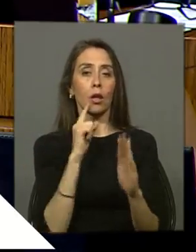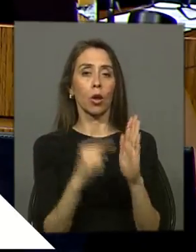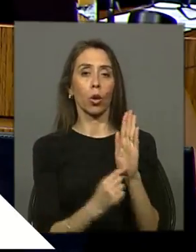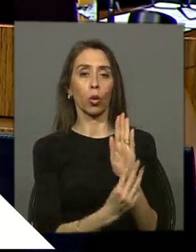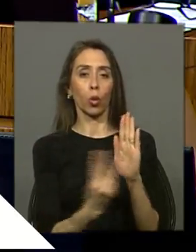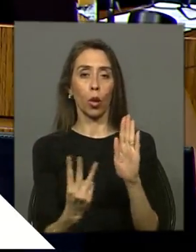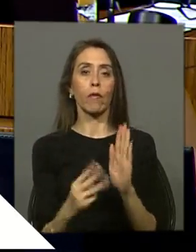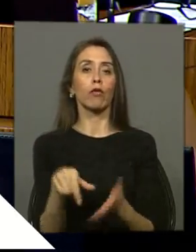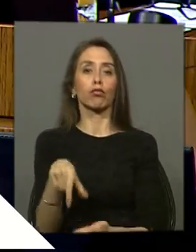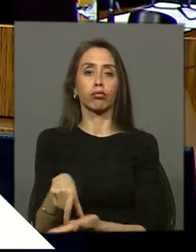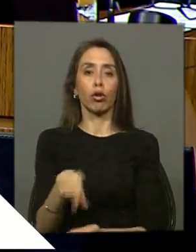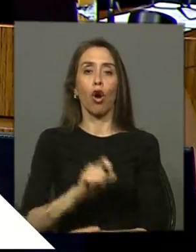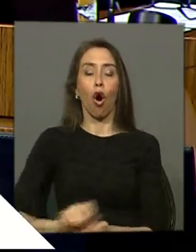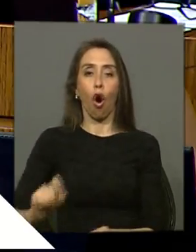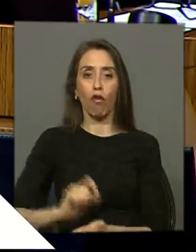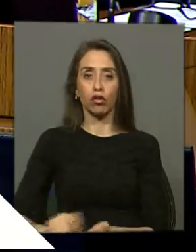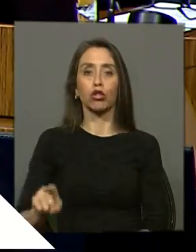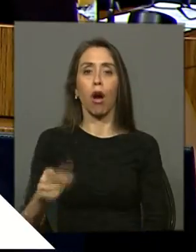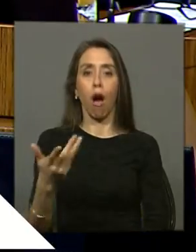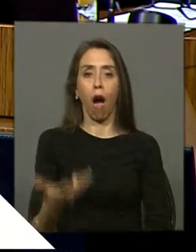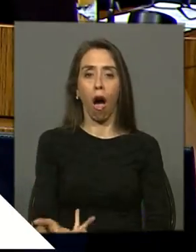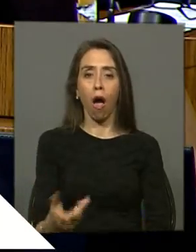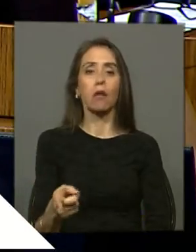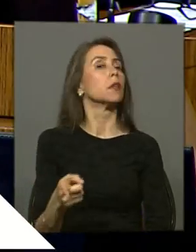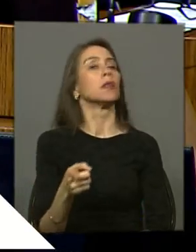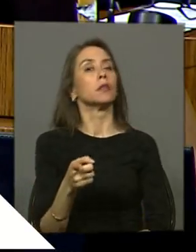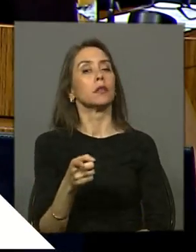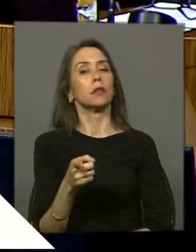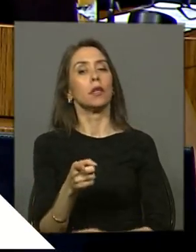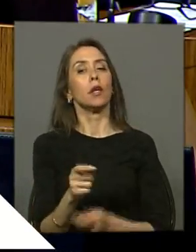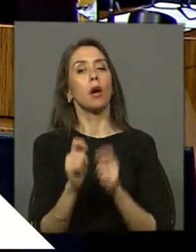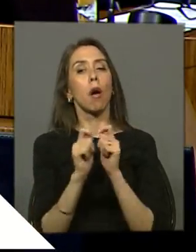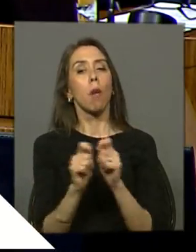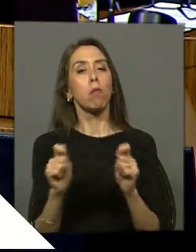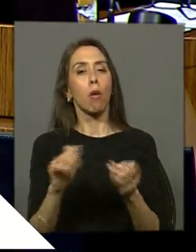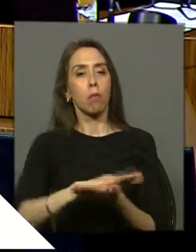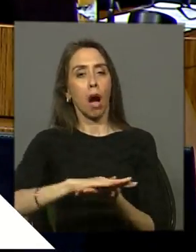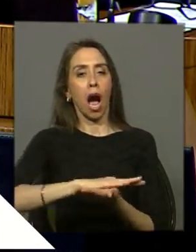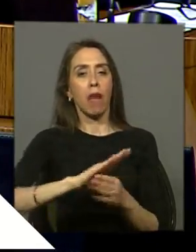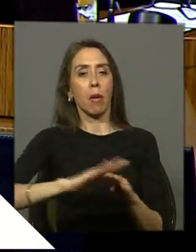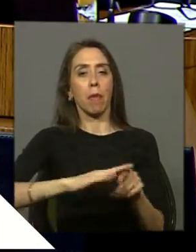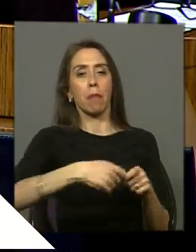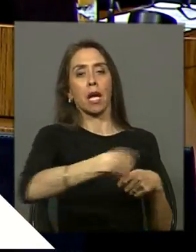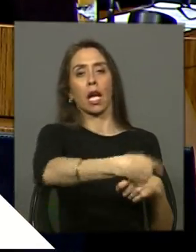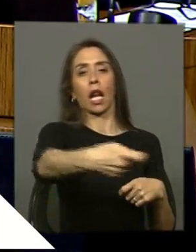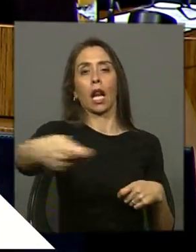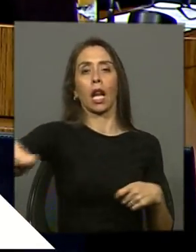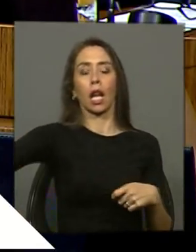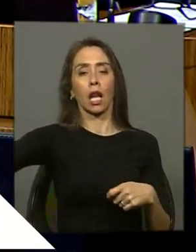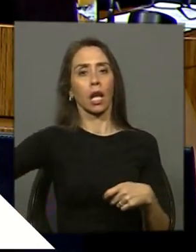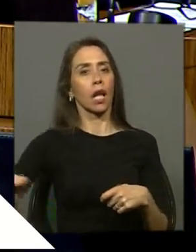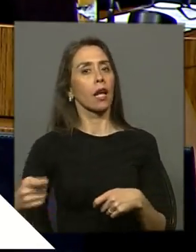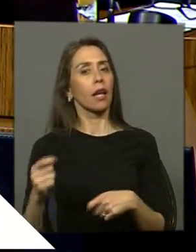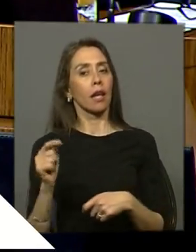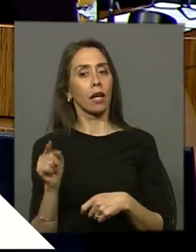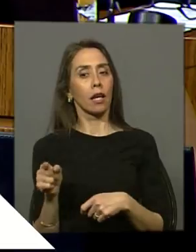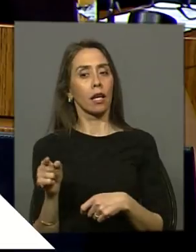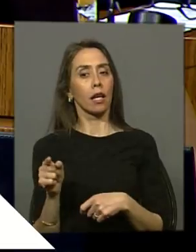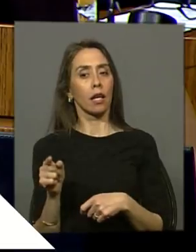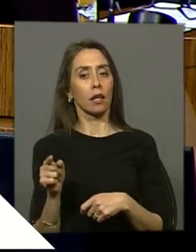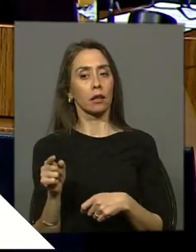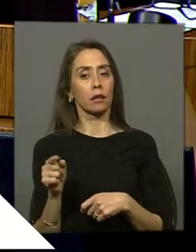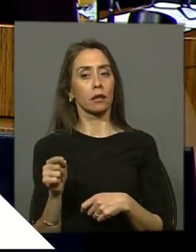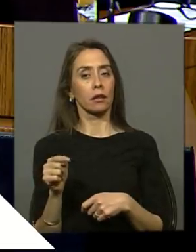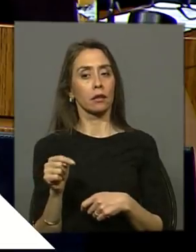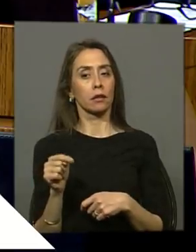con oficinas conocidas con propaganda impresa de modo que no estábamos frente a una actividad financiera